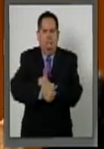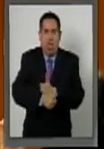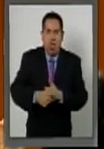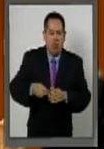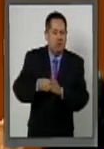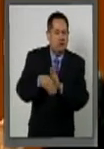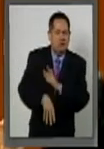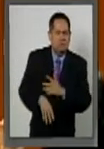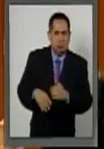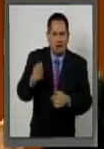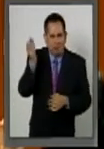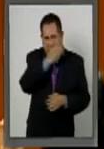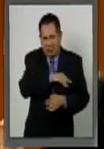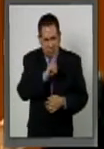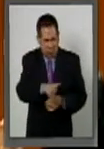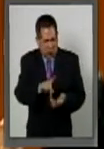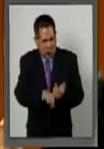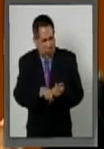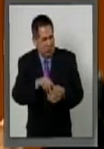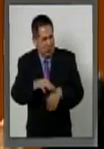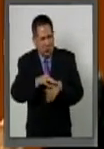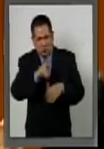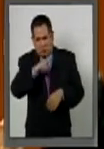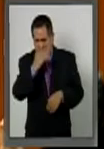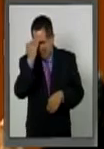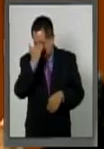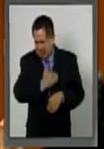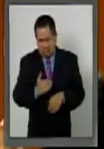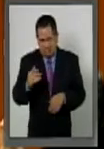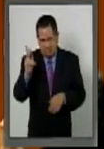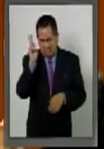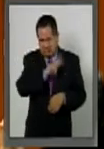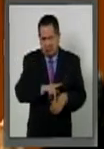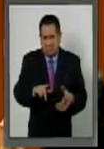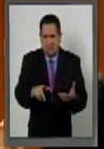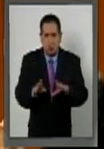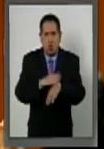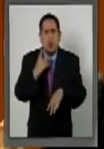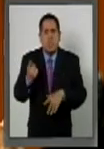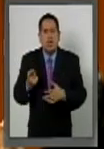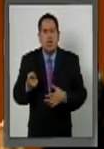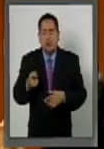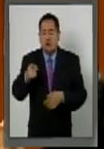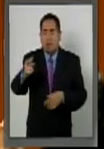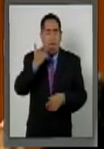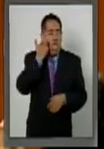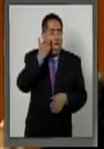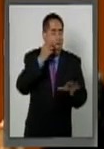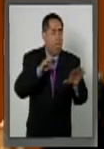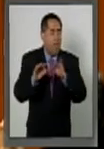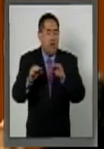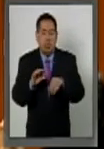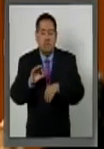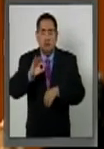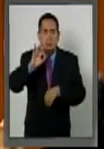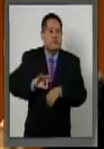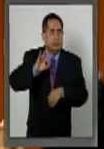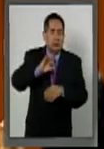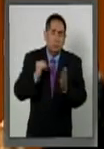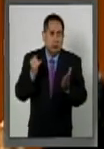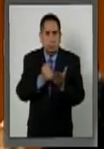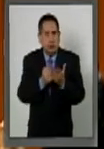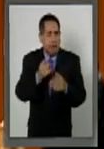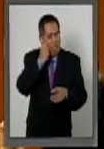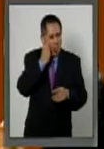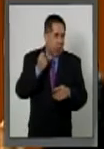que atraviesa nuestro país a causa de la imposición selectiva de tasas tributarias y el